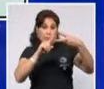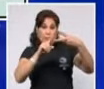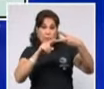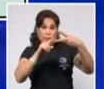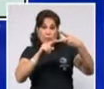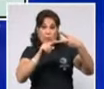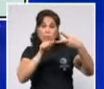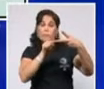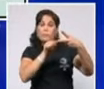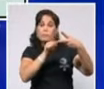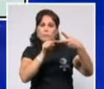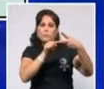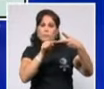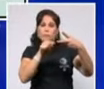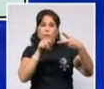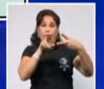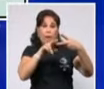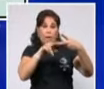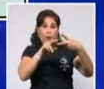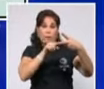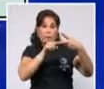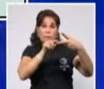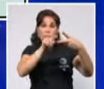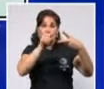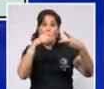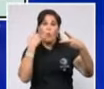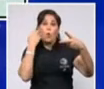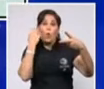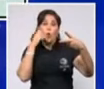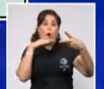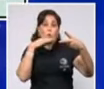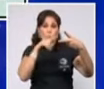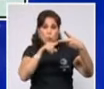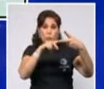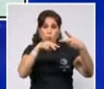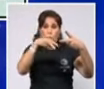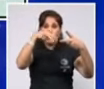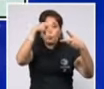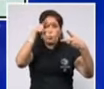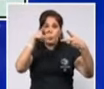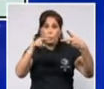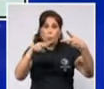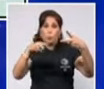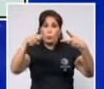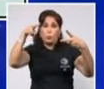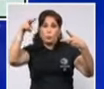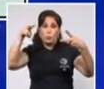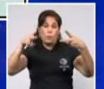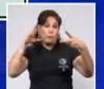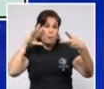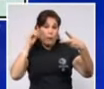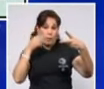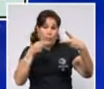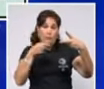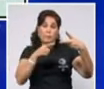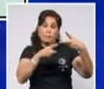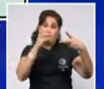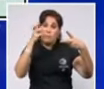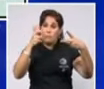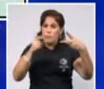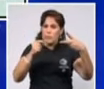está La Habana, con el color azul, que realmente se ve que es una cifra